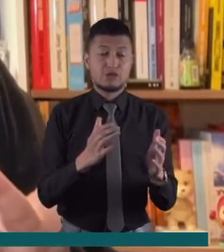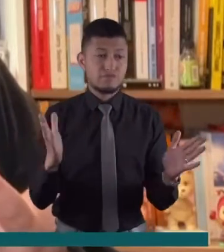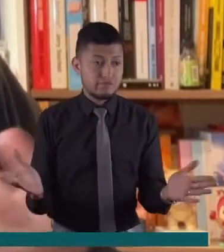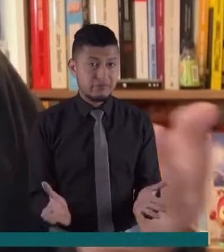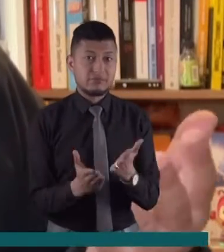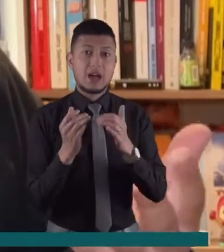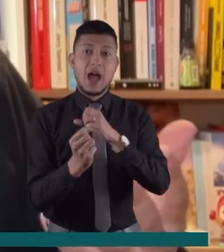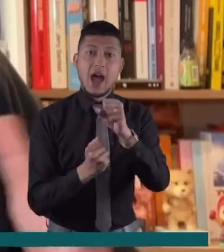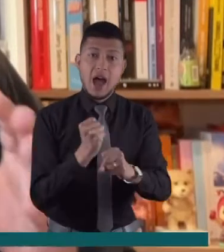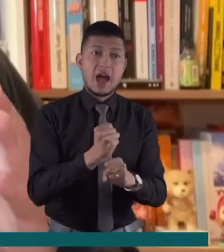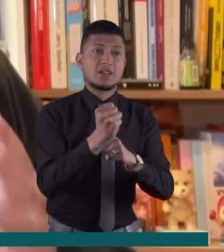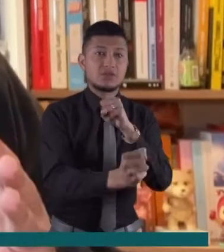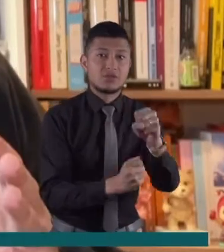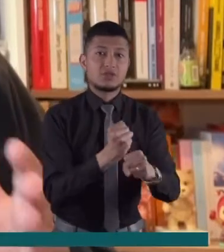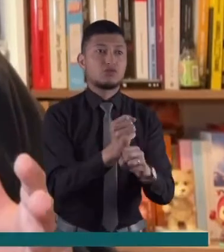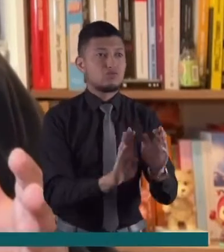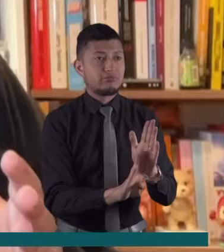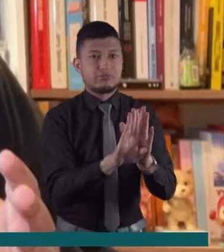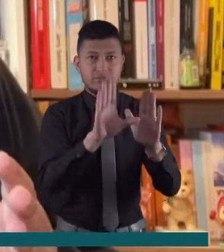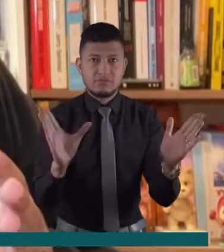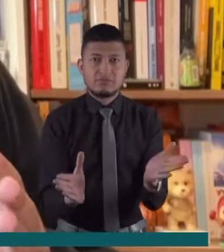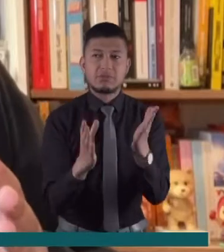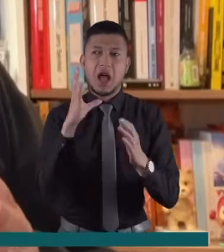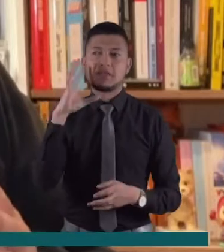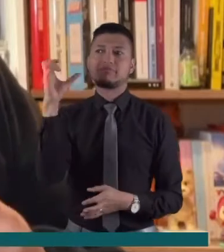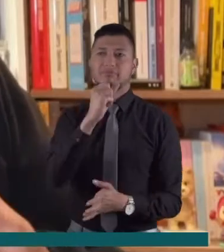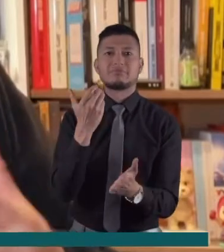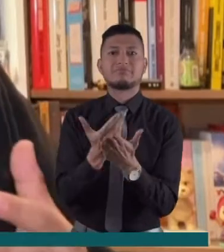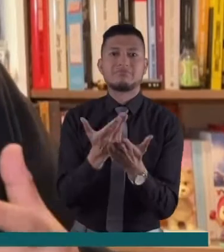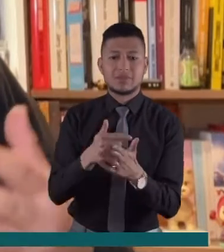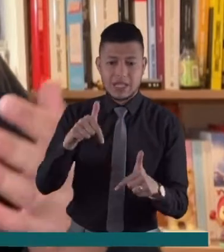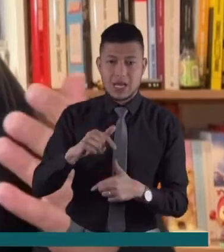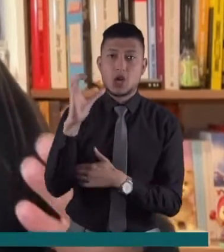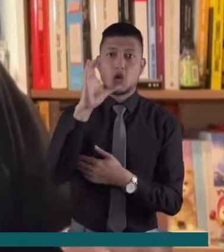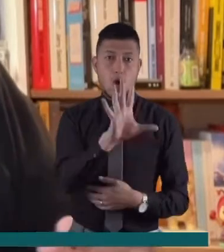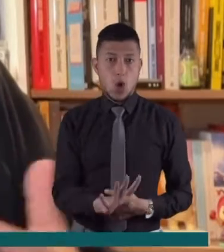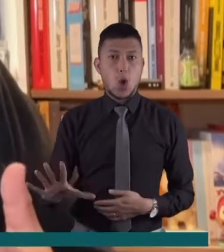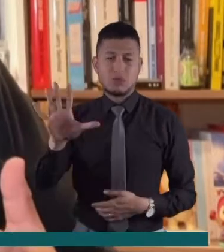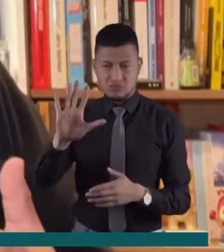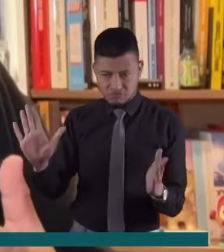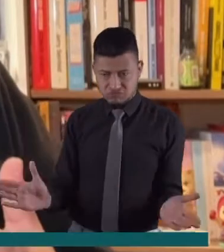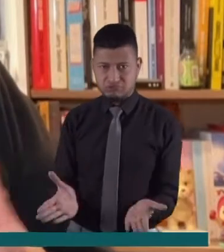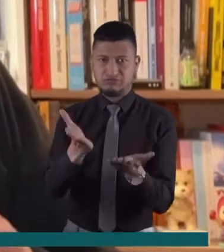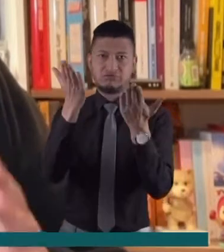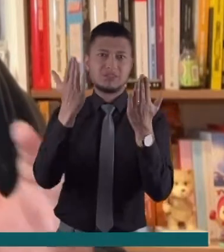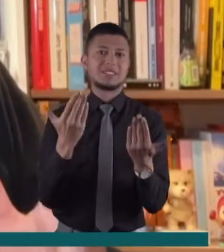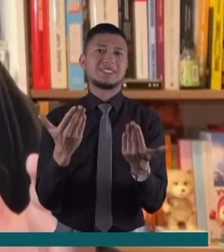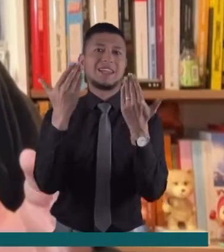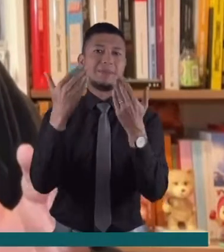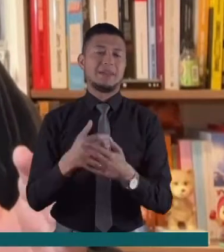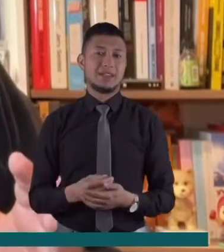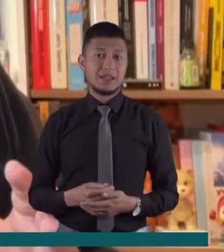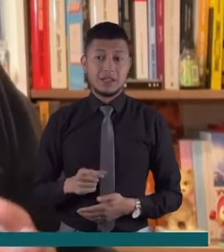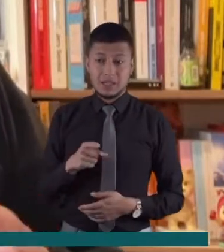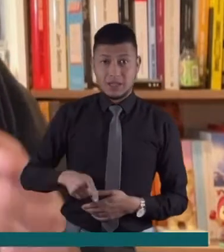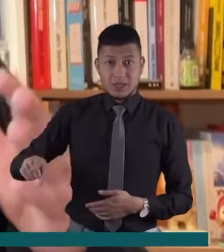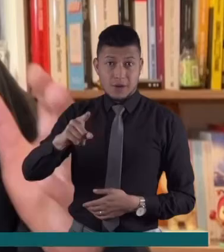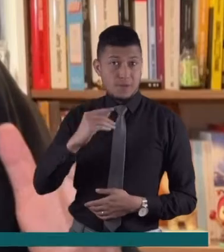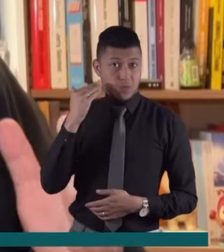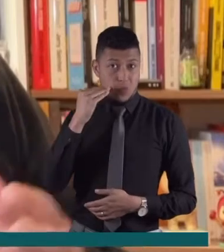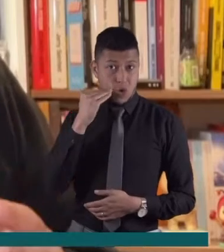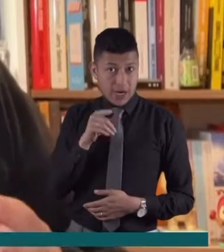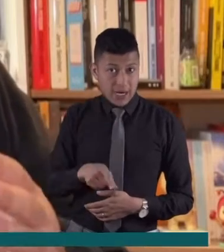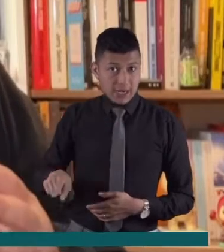en los últimos años lo cual evidencia que hoy en día en Colombia hay prosperidad para Estas ideas incluso a las mujeres